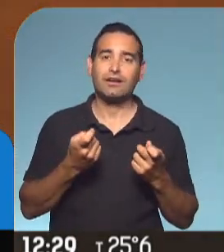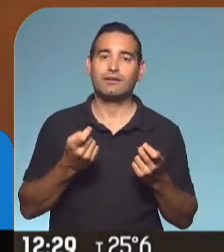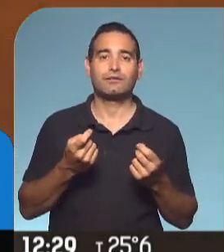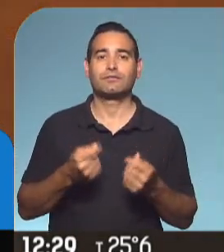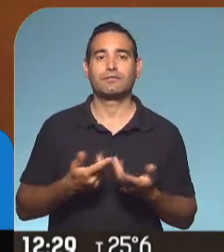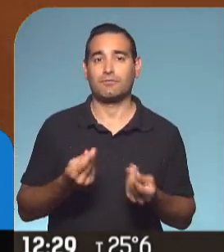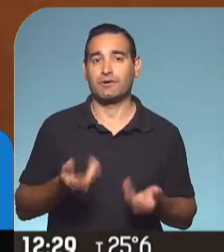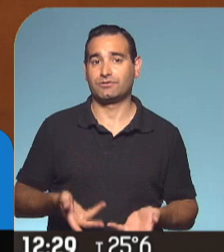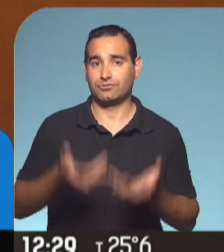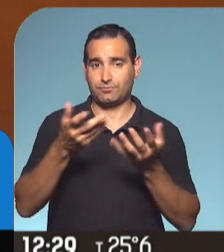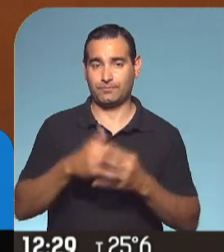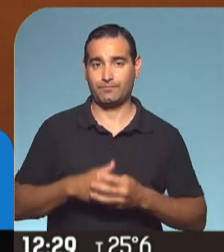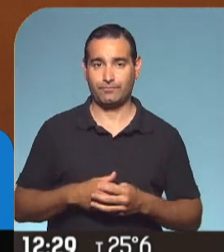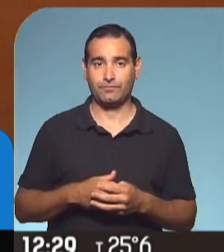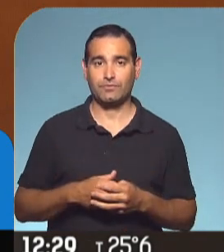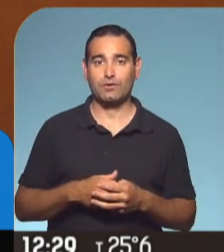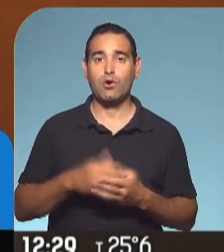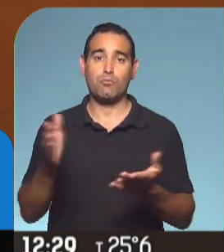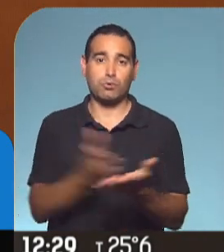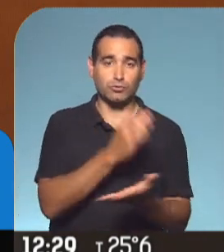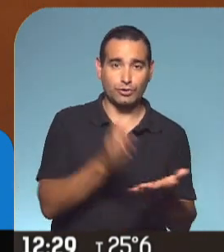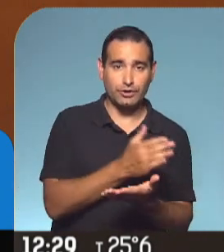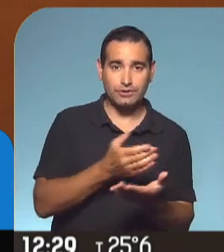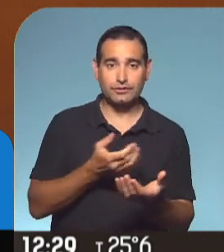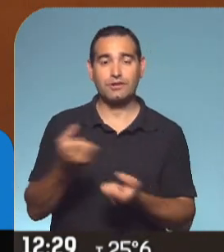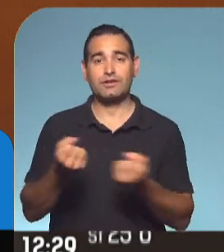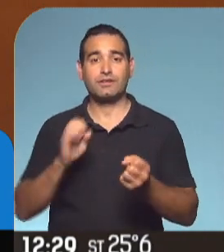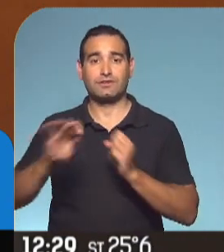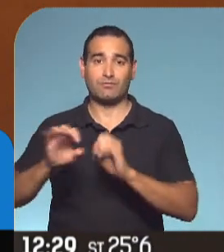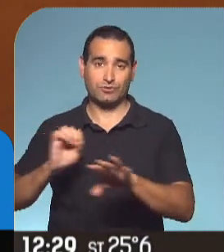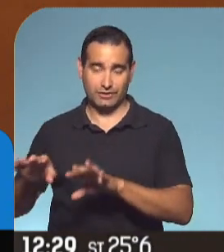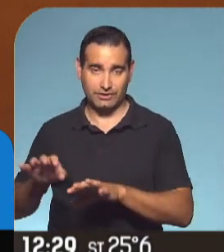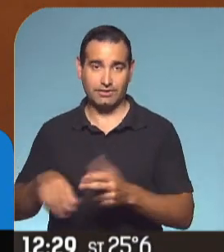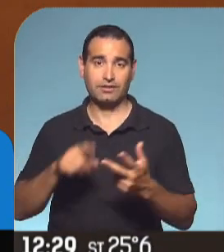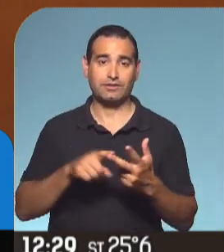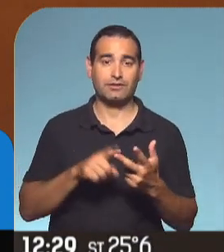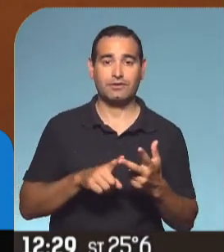mayor retribución a los productores de gas, a los 2 transportistas